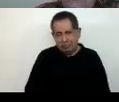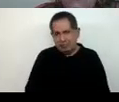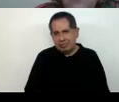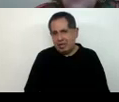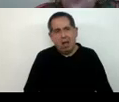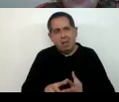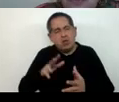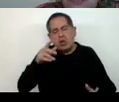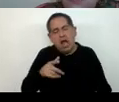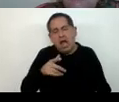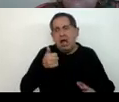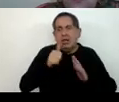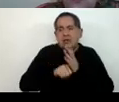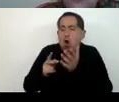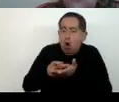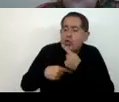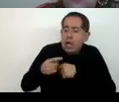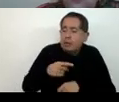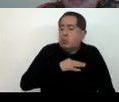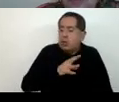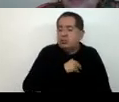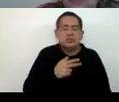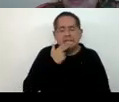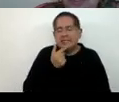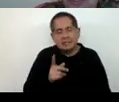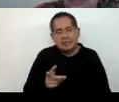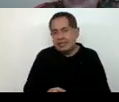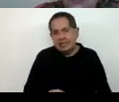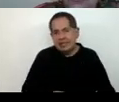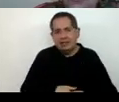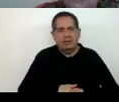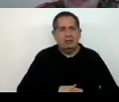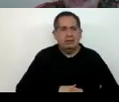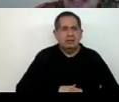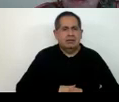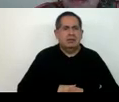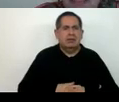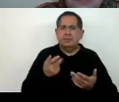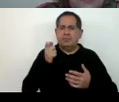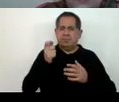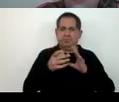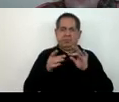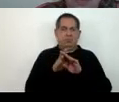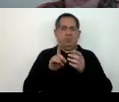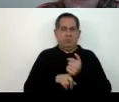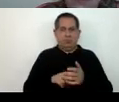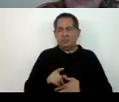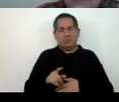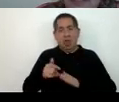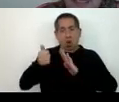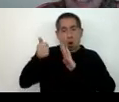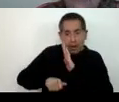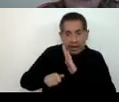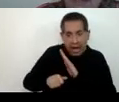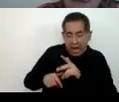la mayoría de las ocasiones no son funcionales. Entonces, prácticamente ya no se va a poder